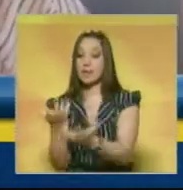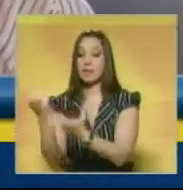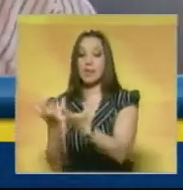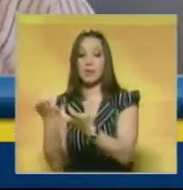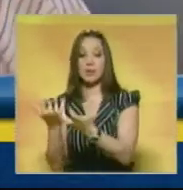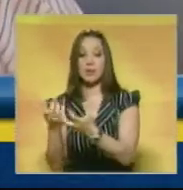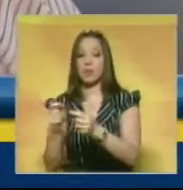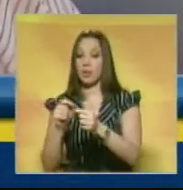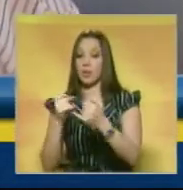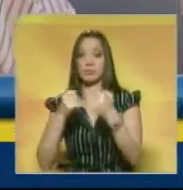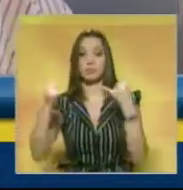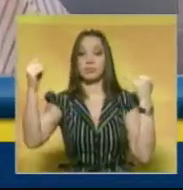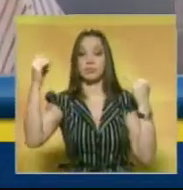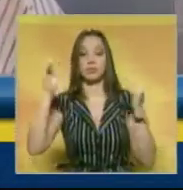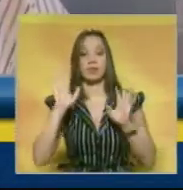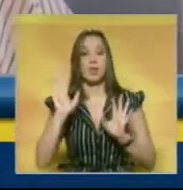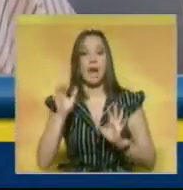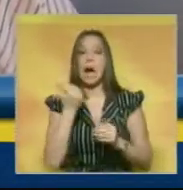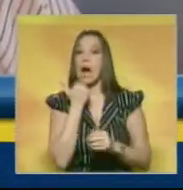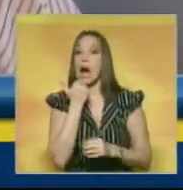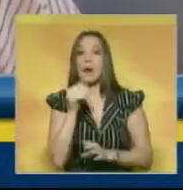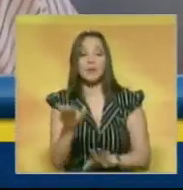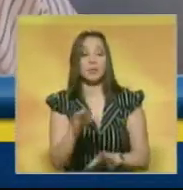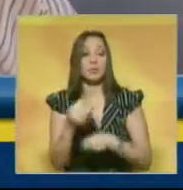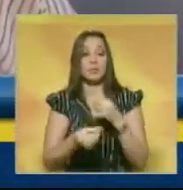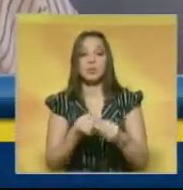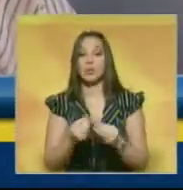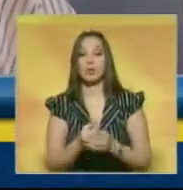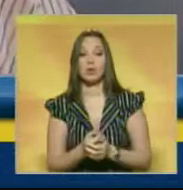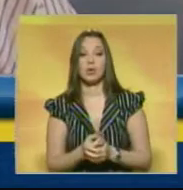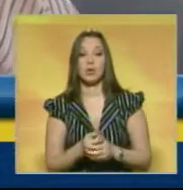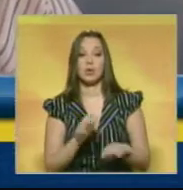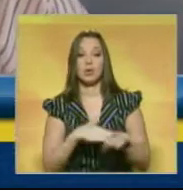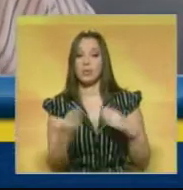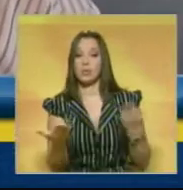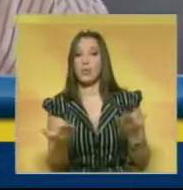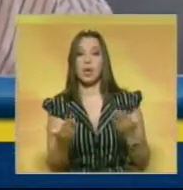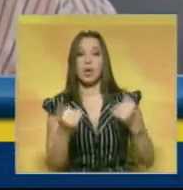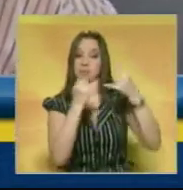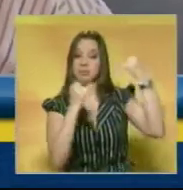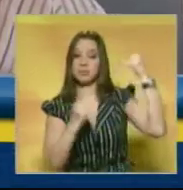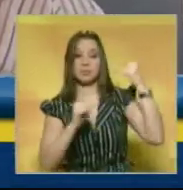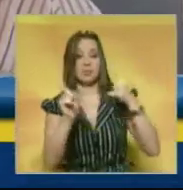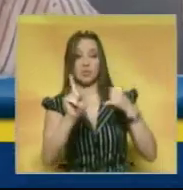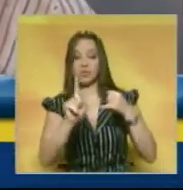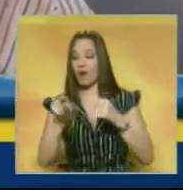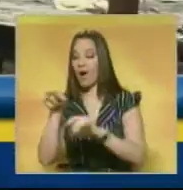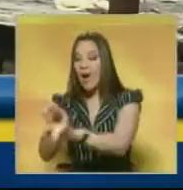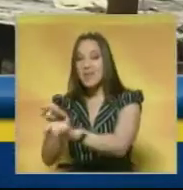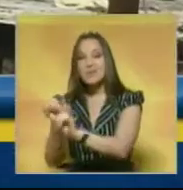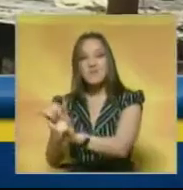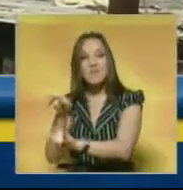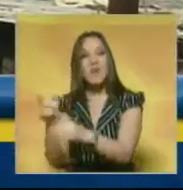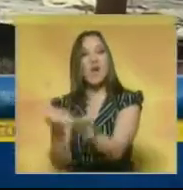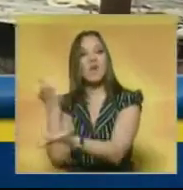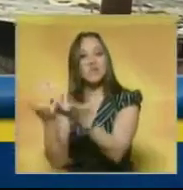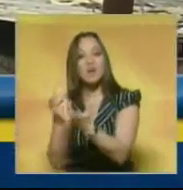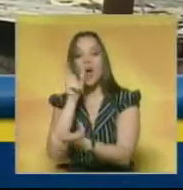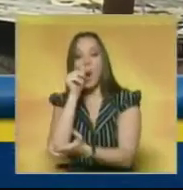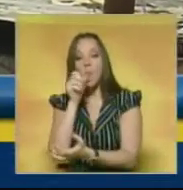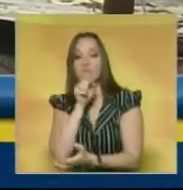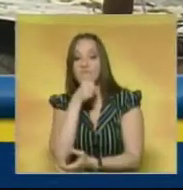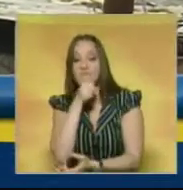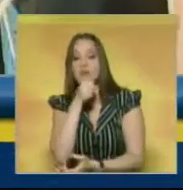zumbó el fósforo al piso, no sé. Algo le pasó ahí. Porque cortacircuito no puede verse porque... No, esto fue ahí. El octogenario, de